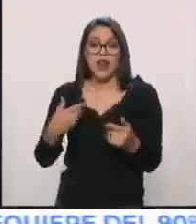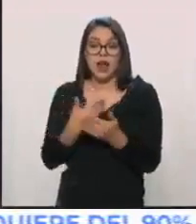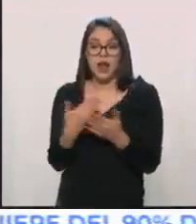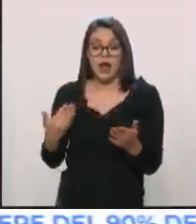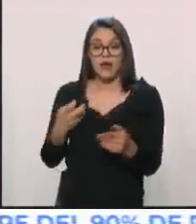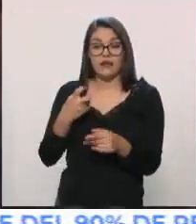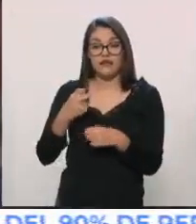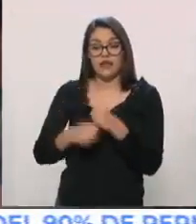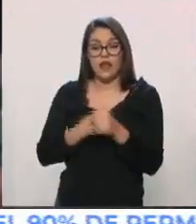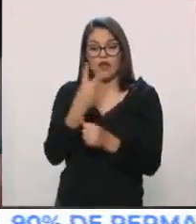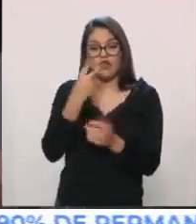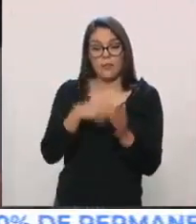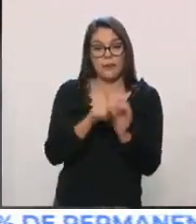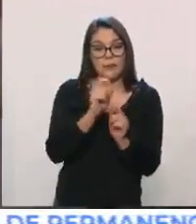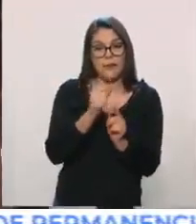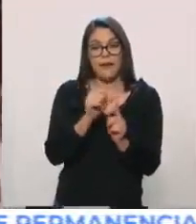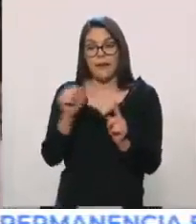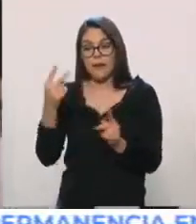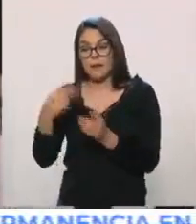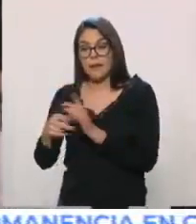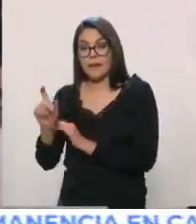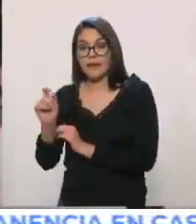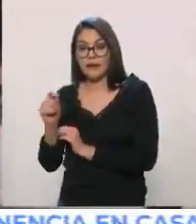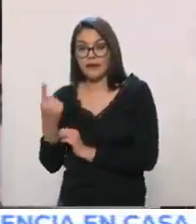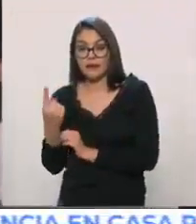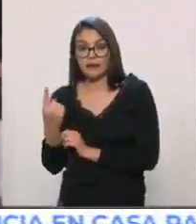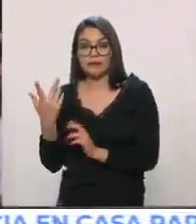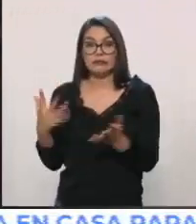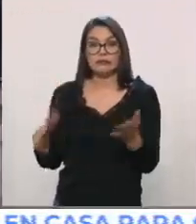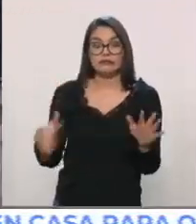2020 y 2021, según los precriterios